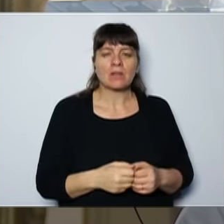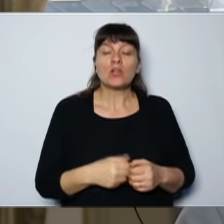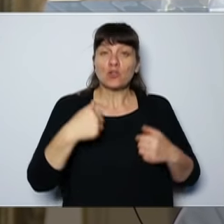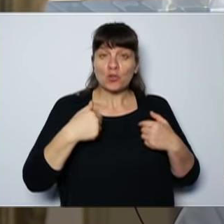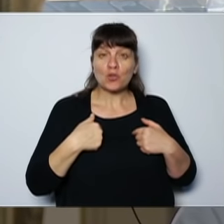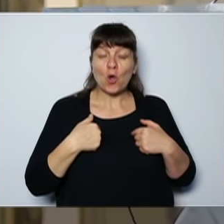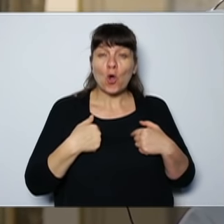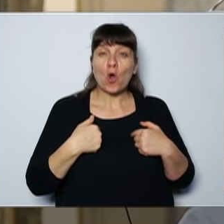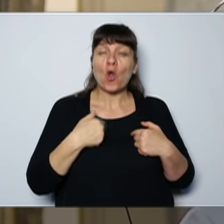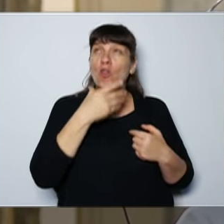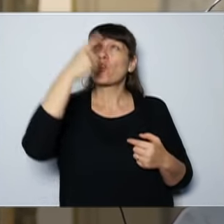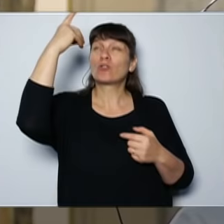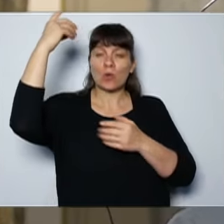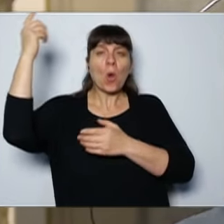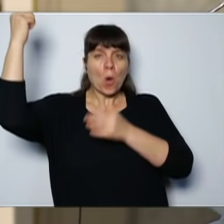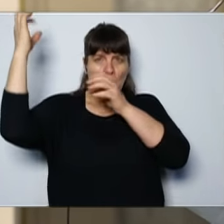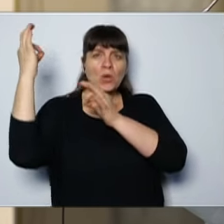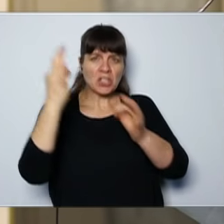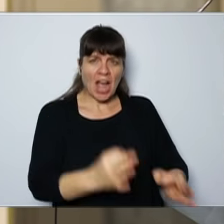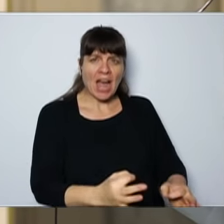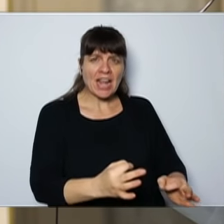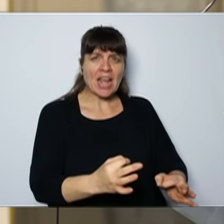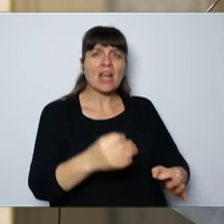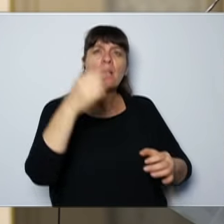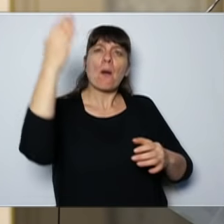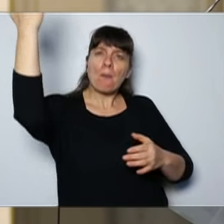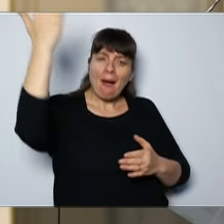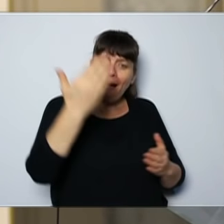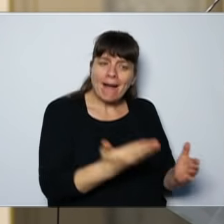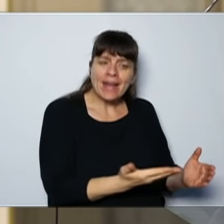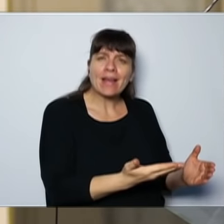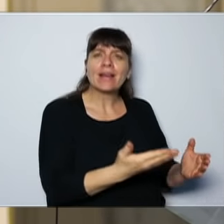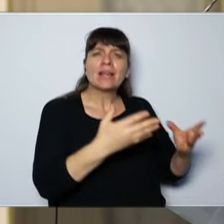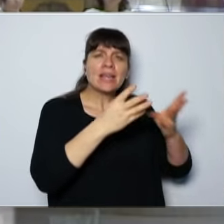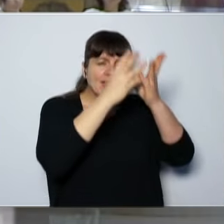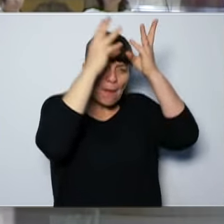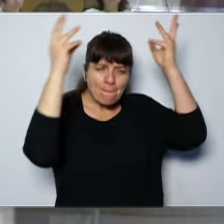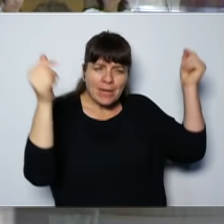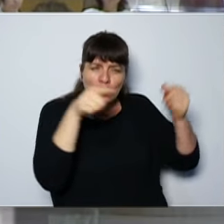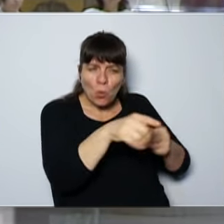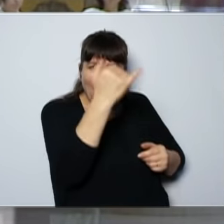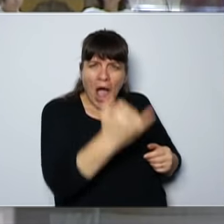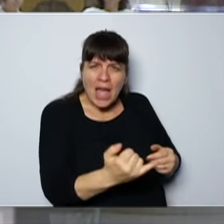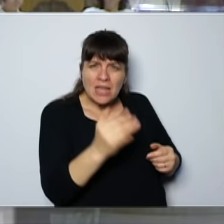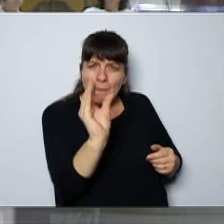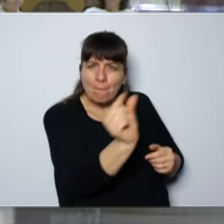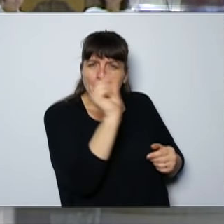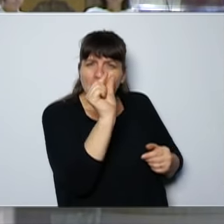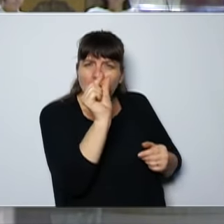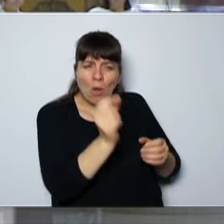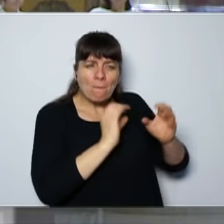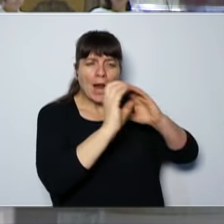Yo bajaré hasta allí, te hablaré y tomaré algo del espíritu que tú posees